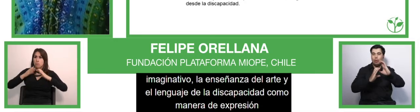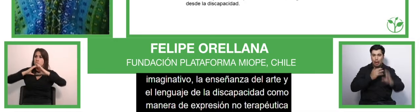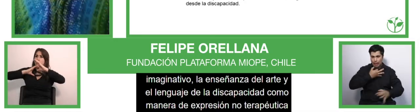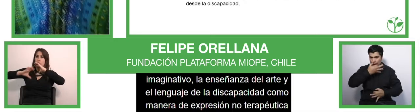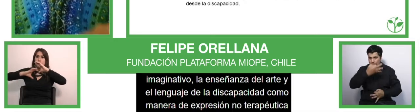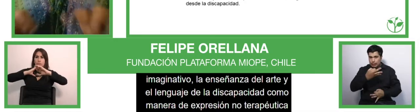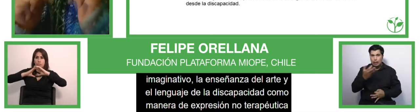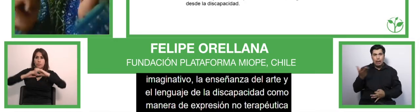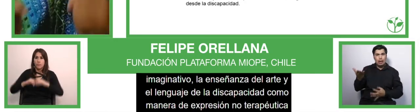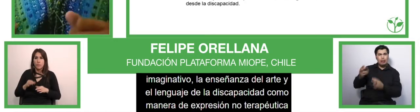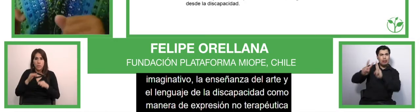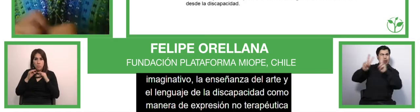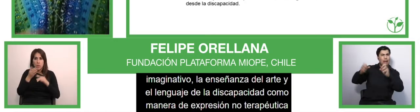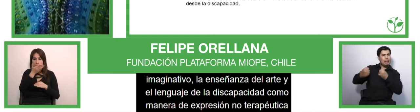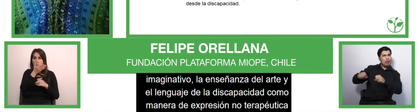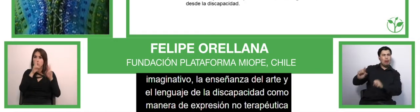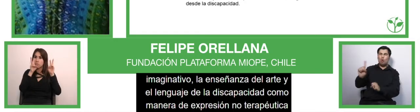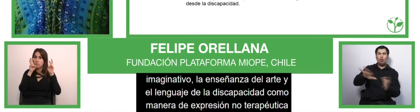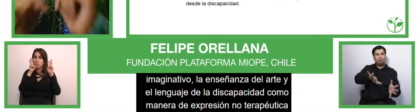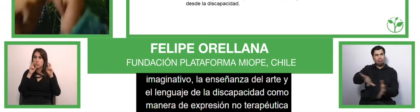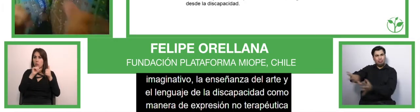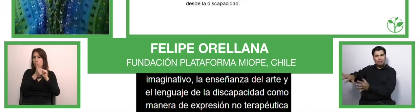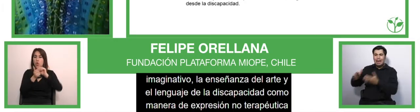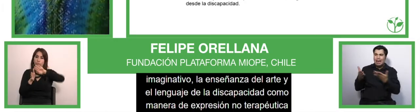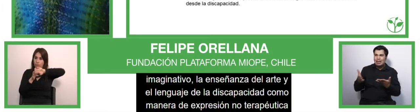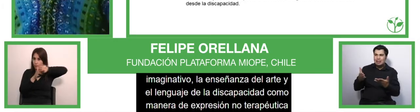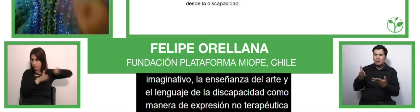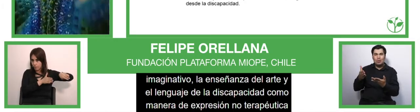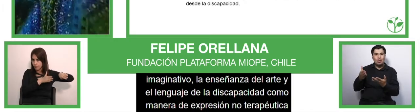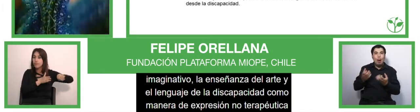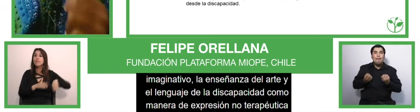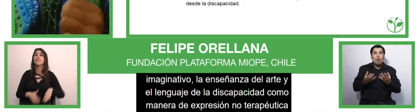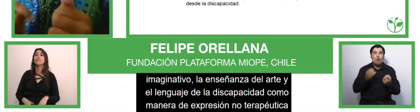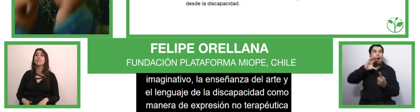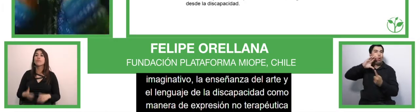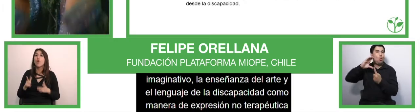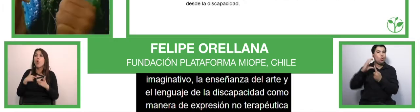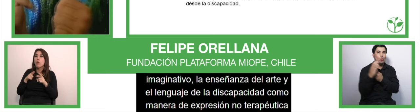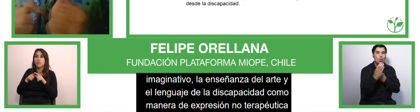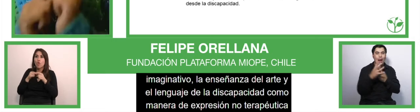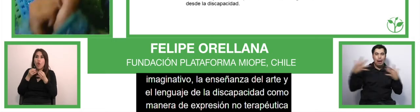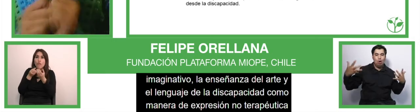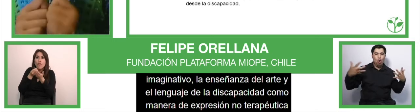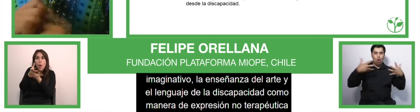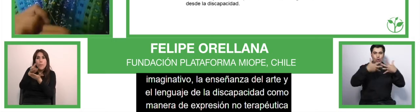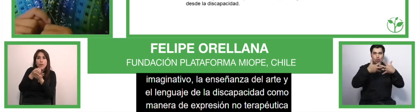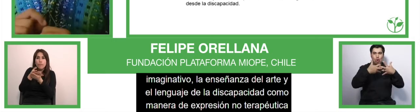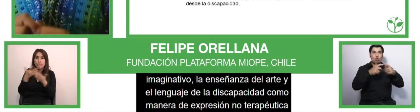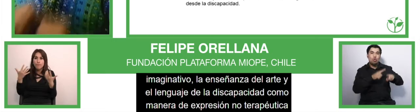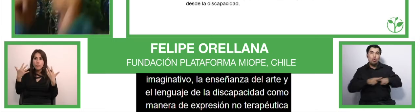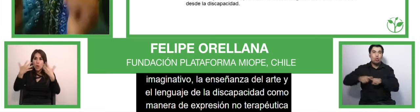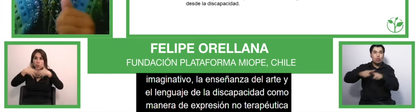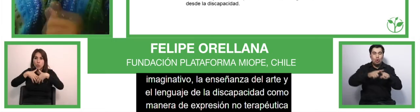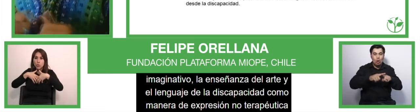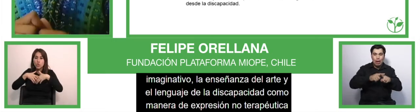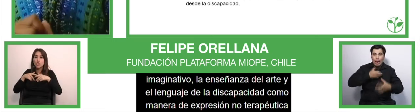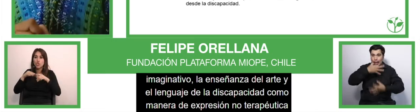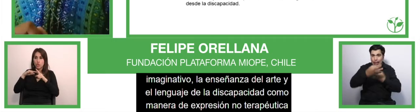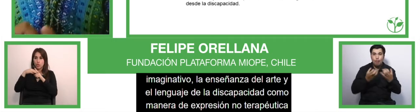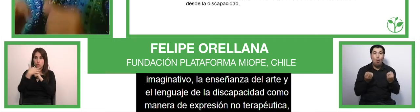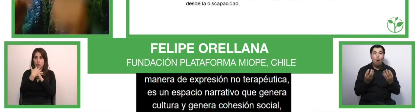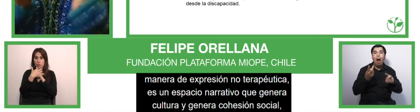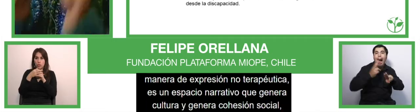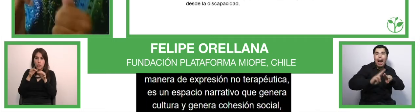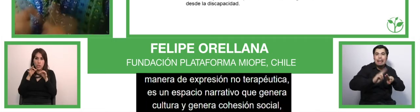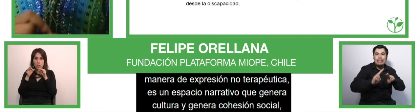espacio narrativo que genera cultura y que genera cohesión social. Queremos generar arte para la discapacidad, cultura para